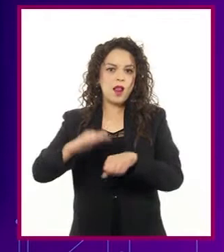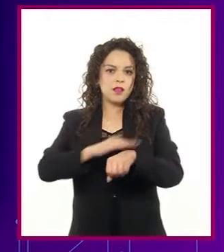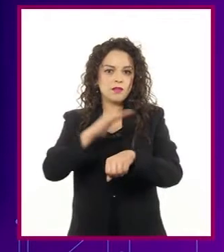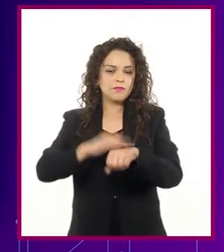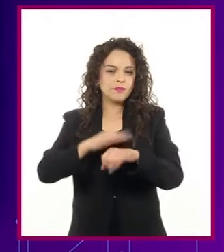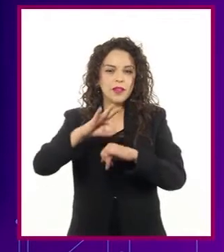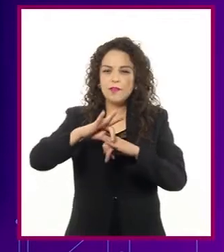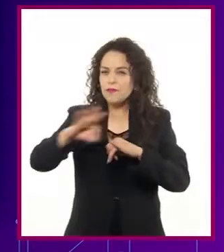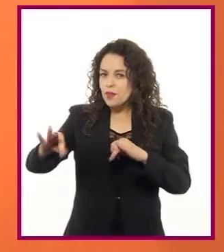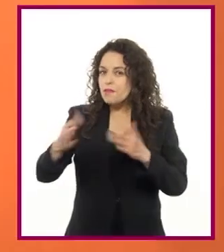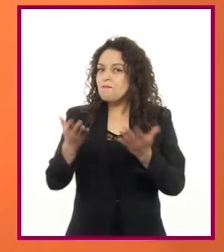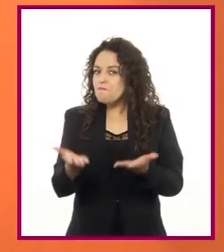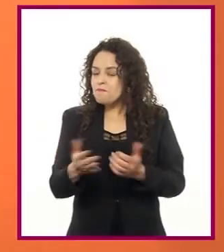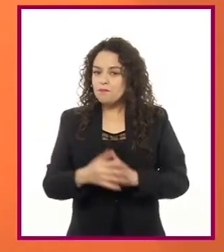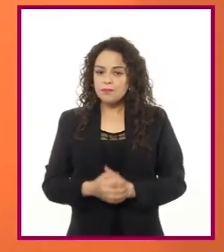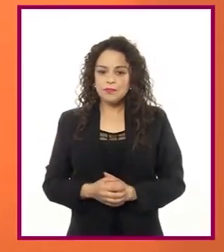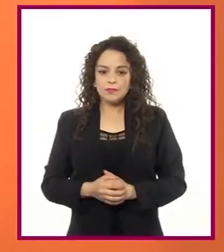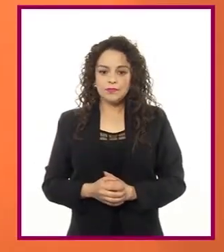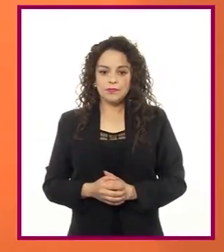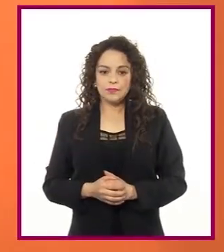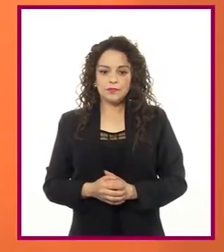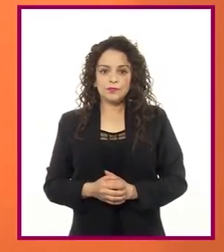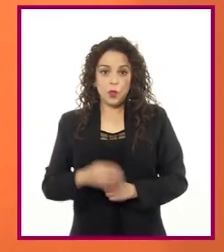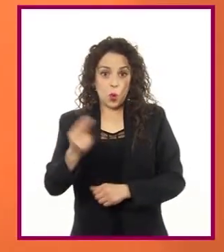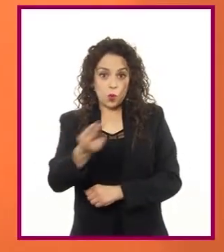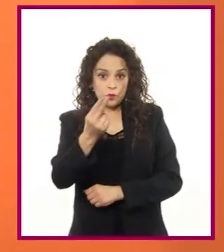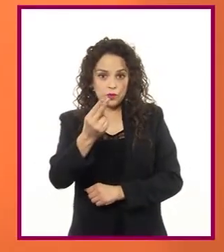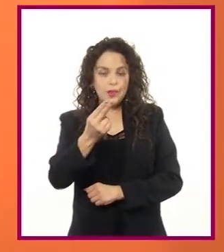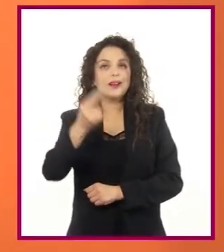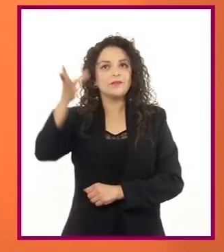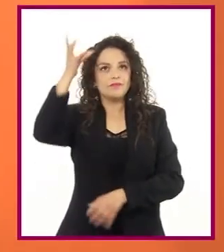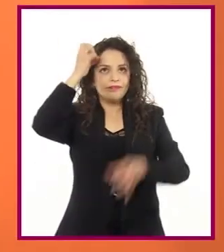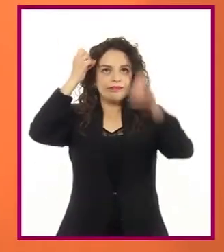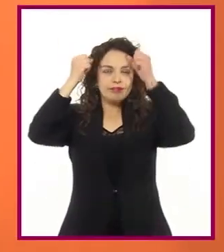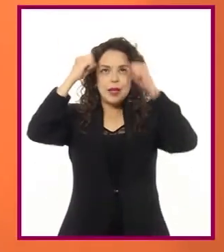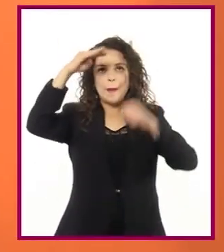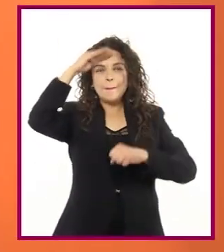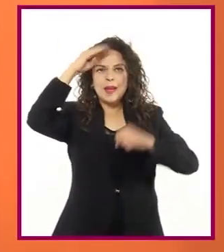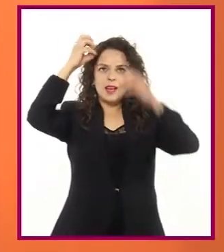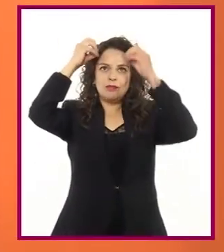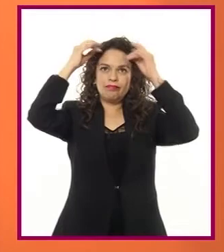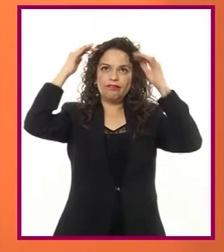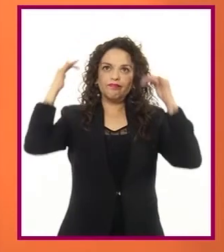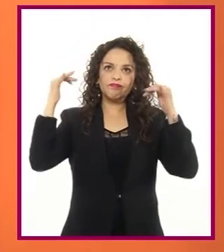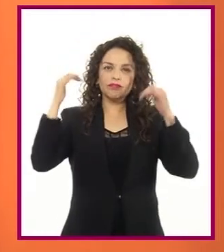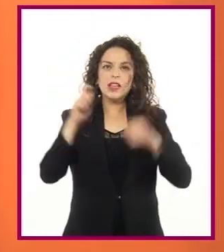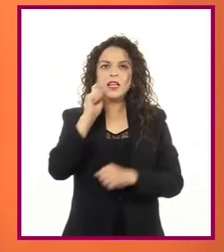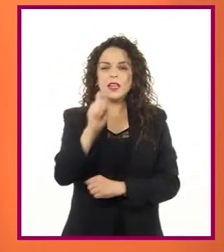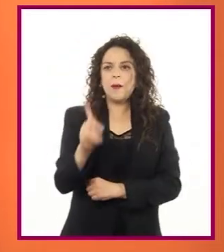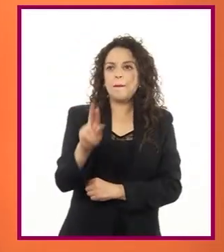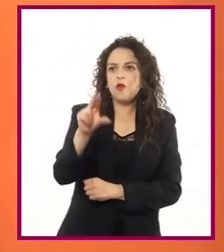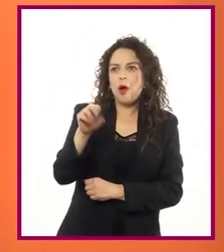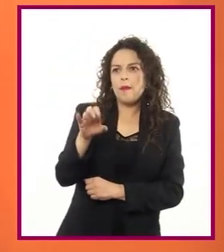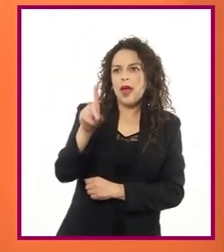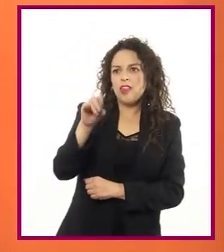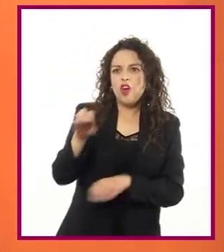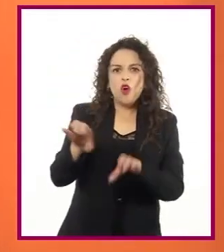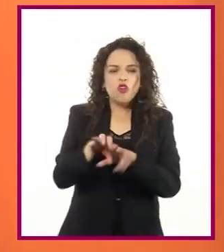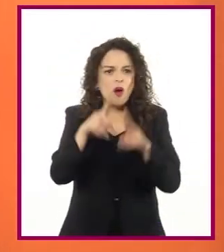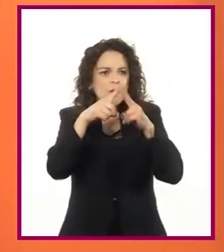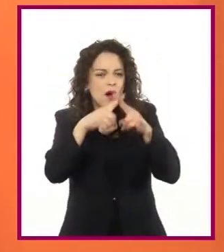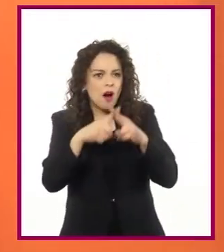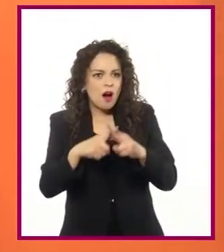obtendrá? Allá en casa, reflexionen. ¿A qué se refiere el promedio? ¿Cómo se calcula este